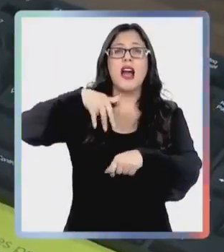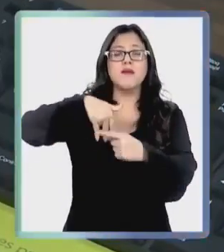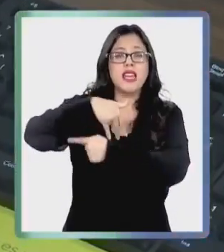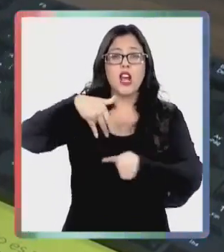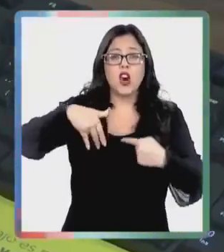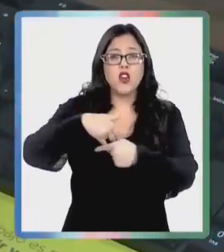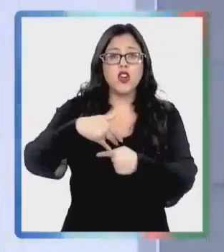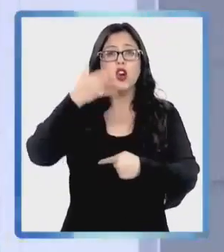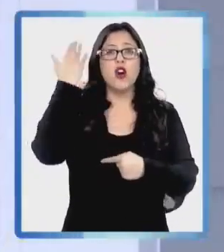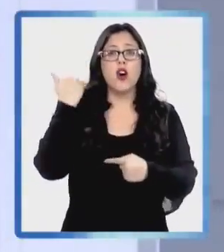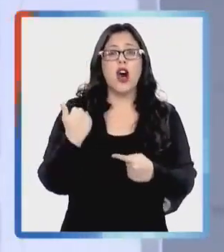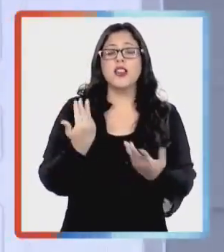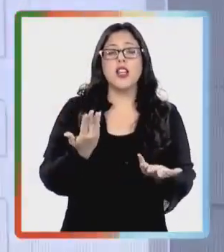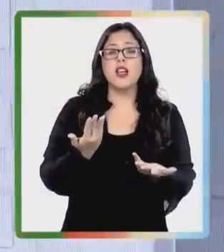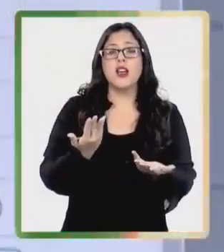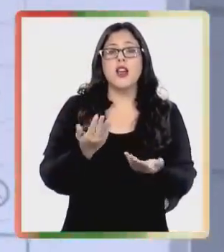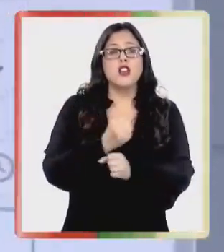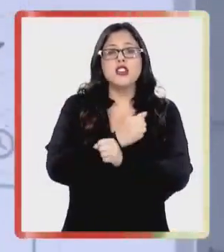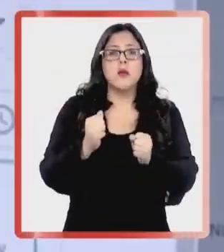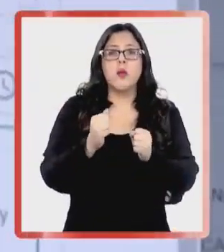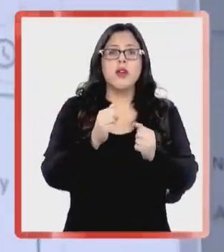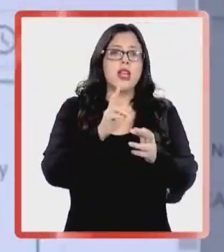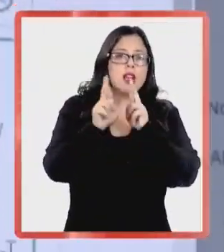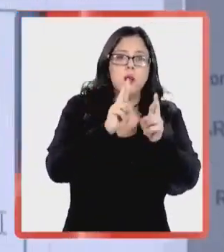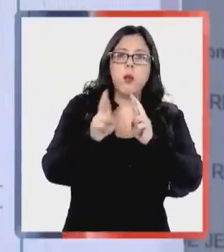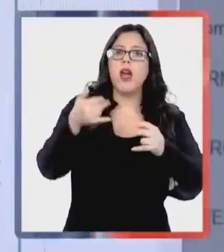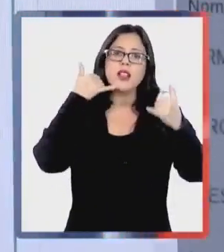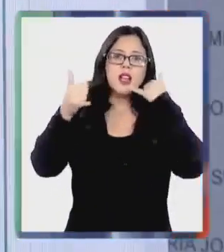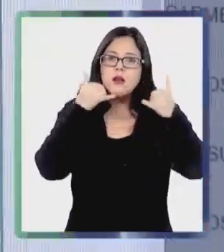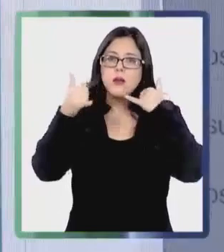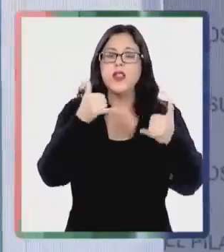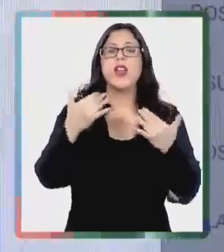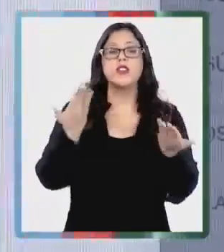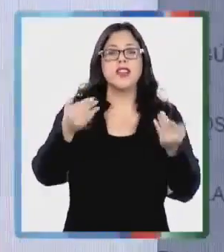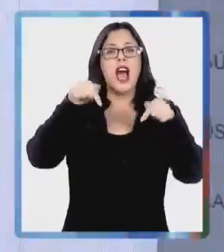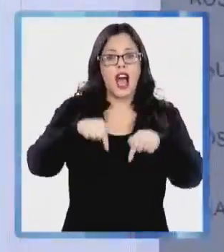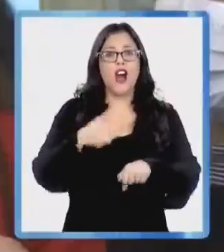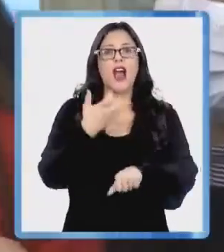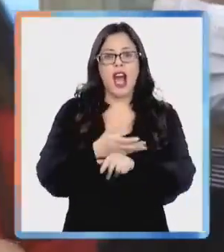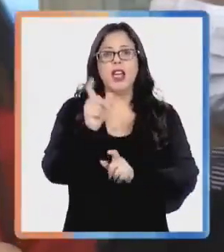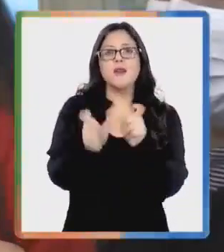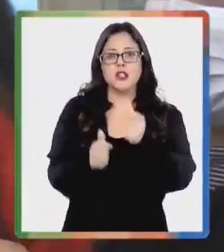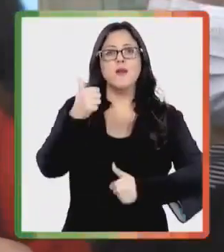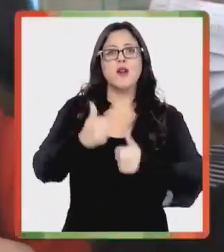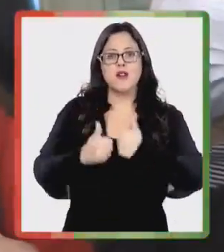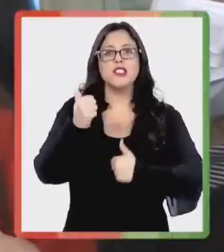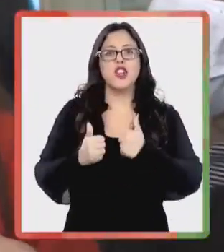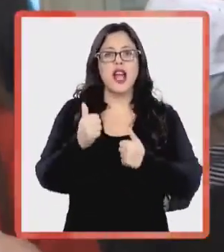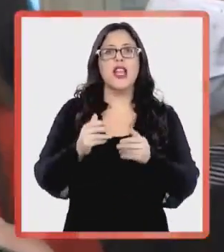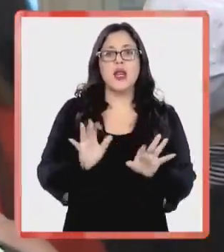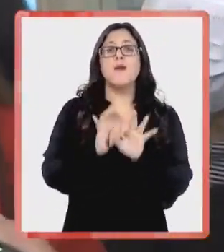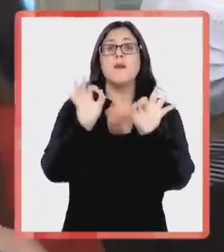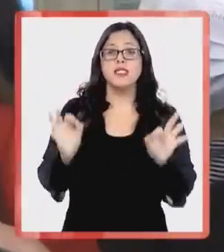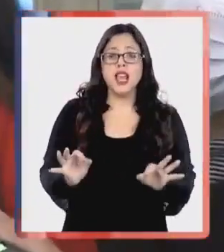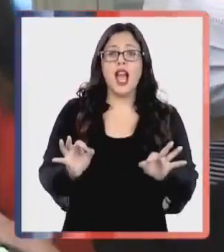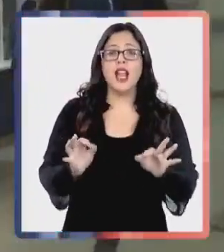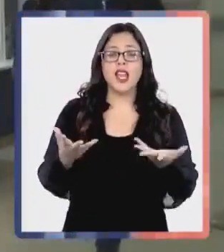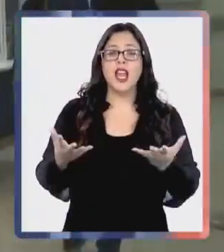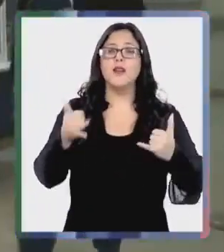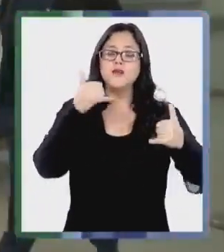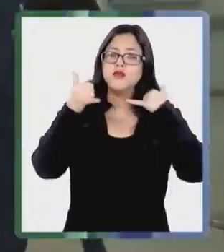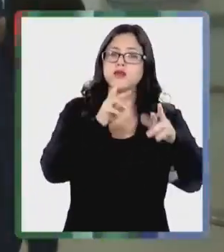siempre se podía dar una buena respuesta, no siempre se contestaban los teléfonos, y en este minuto ya contamos con esos profesionales que están de forma exclusiva para